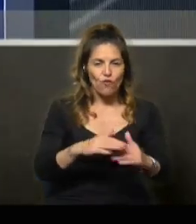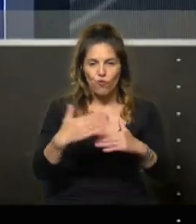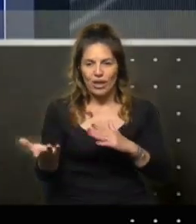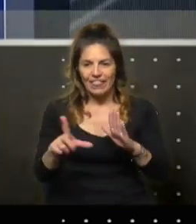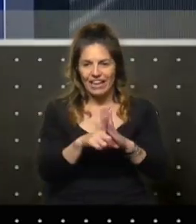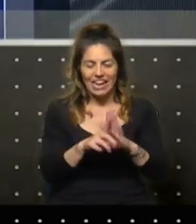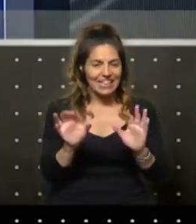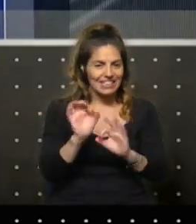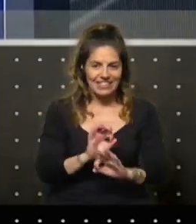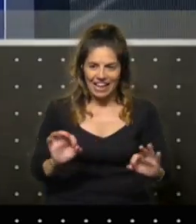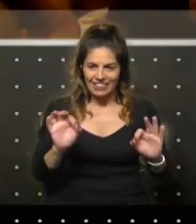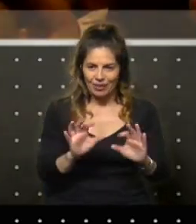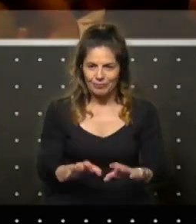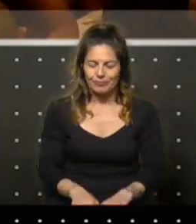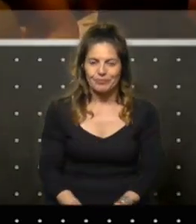ley